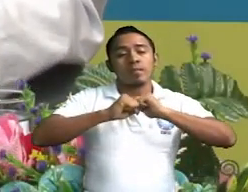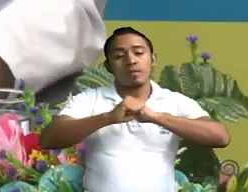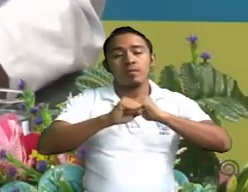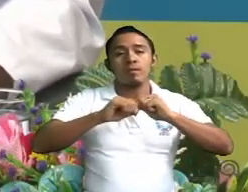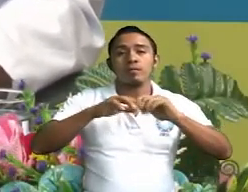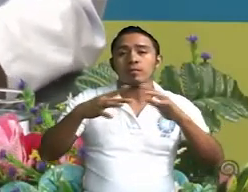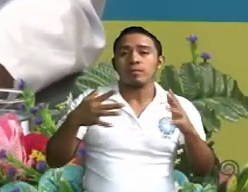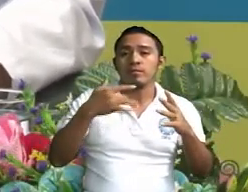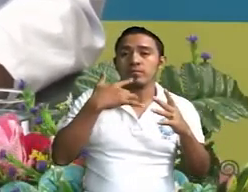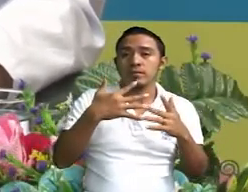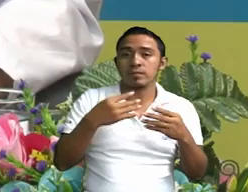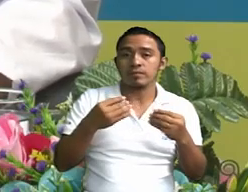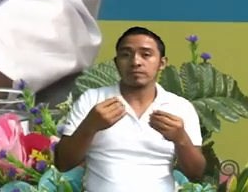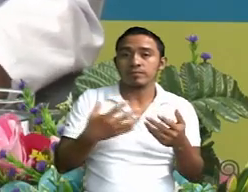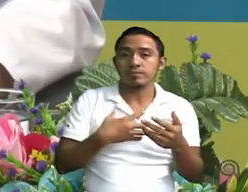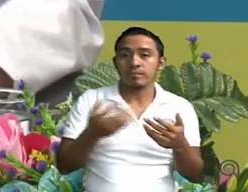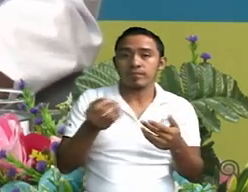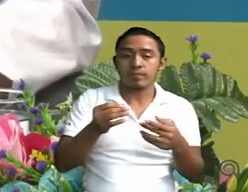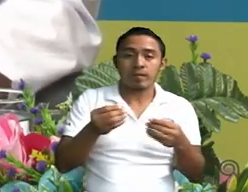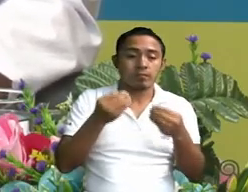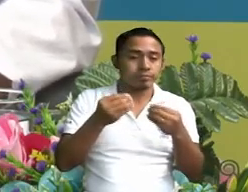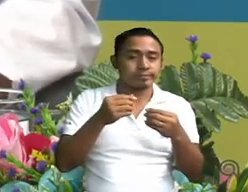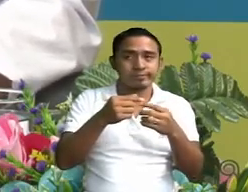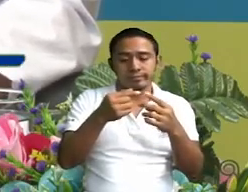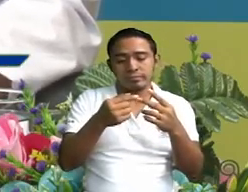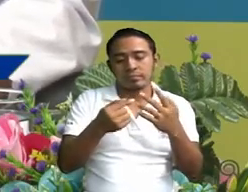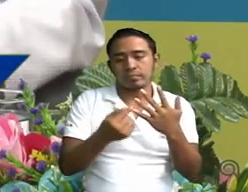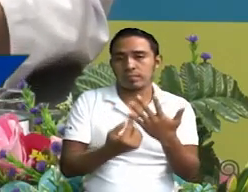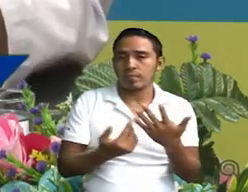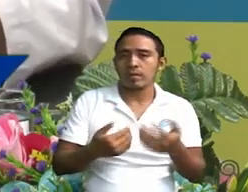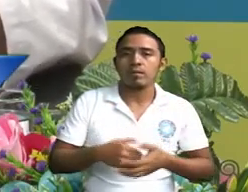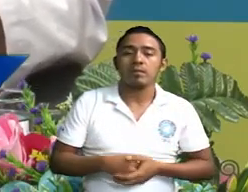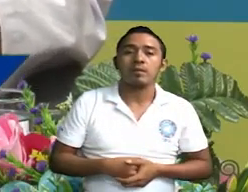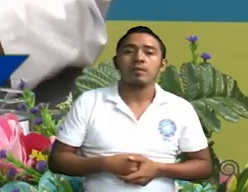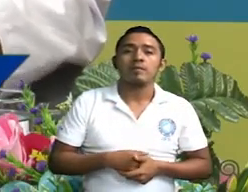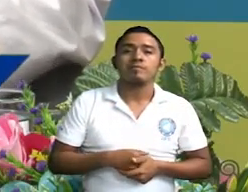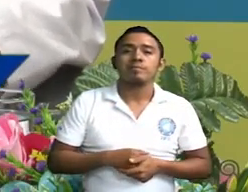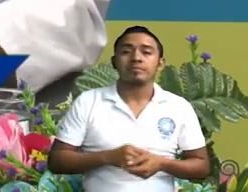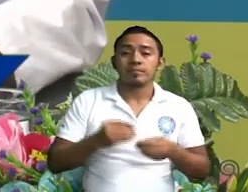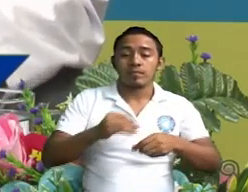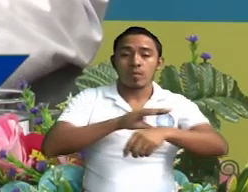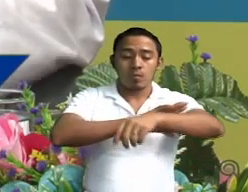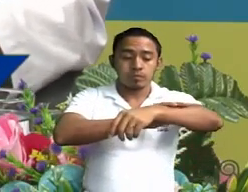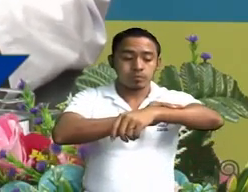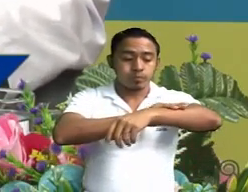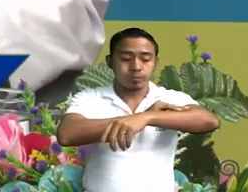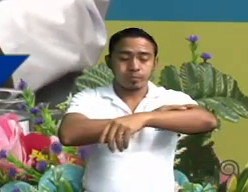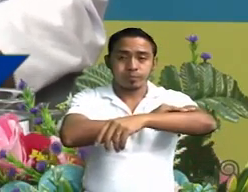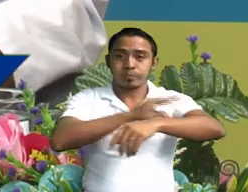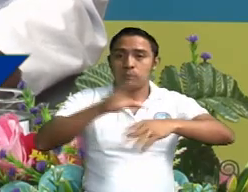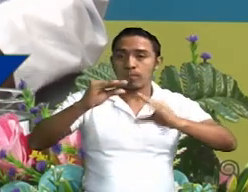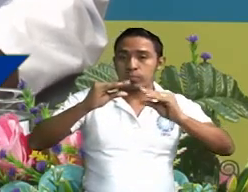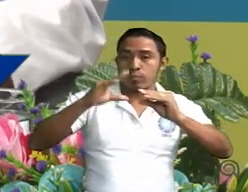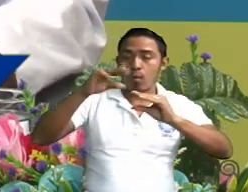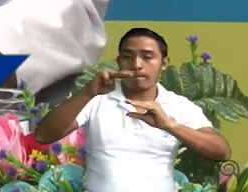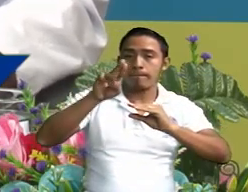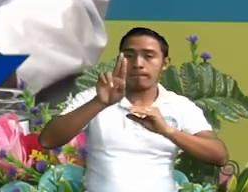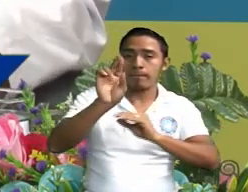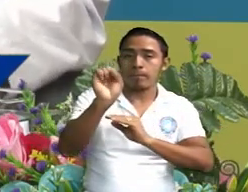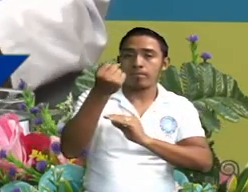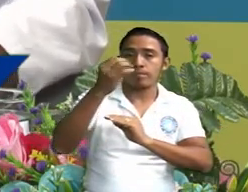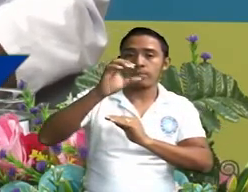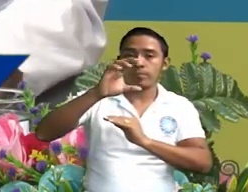debido pues, a que tiene una anatomía bien rica en lo que es tejido muscular y tejidos ligamentarios que le ayudan